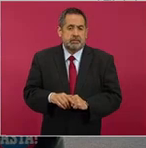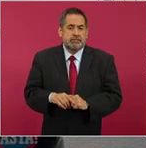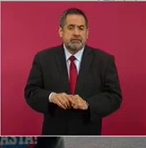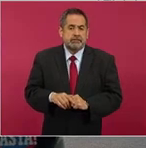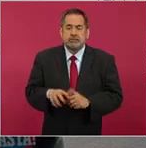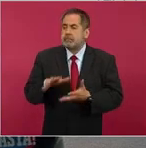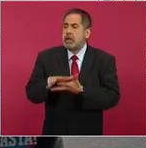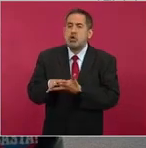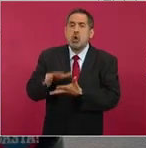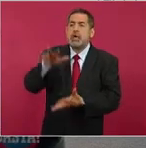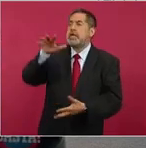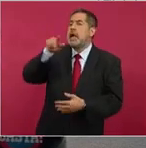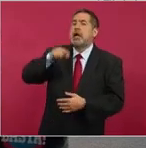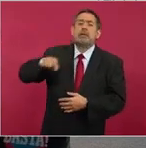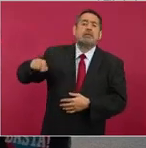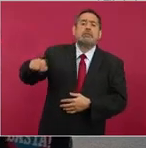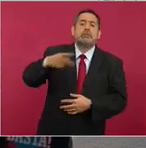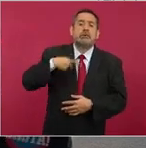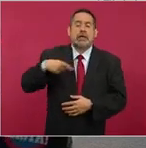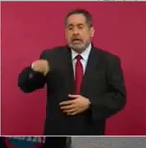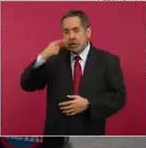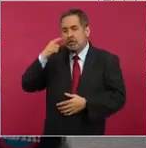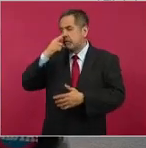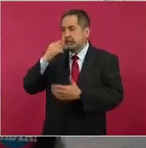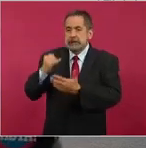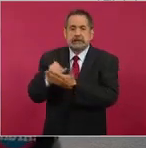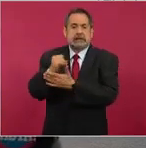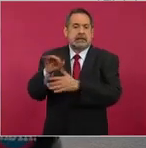es la que decide.